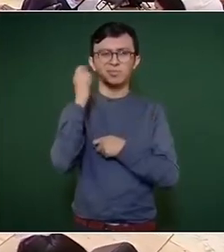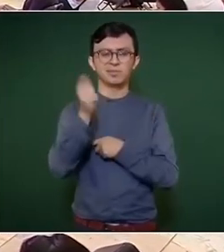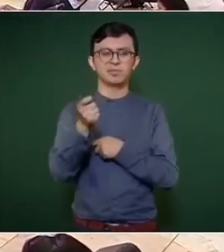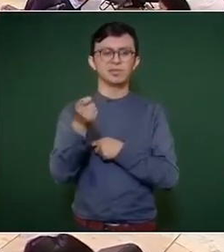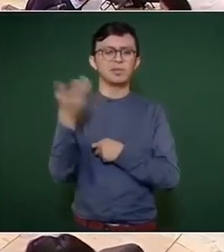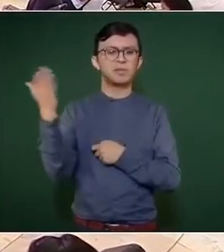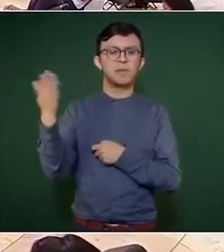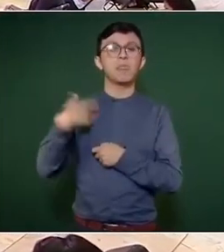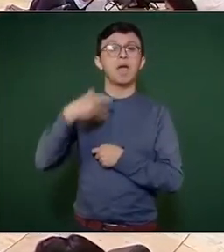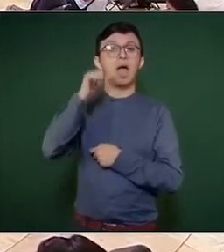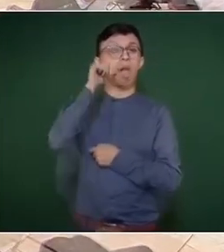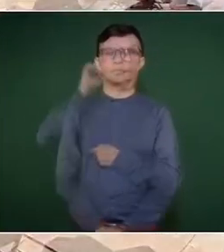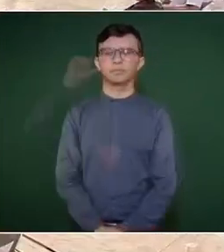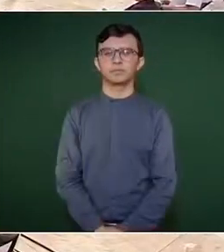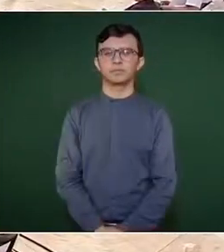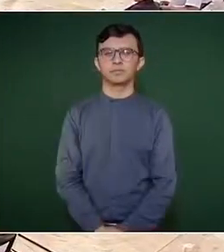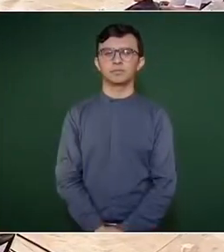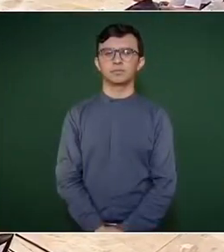Esto es de ayer.